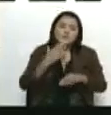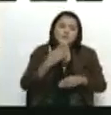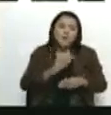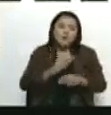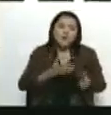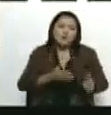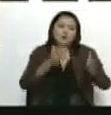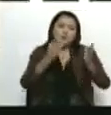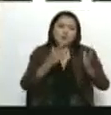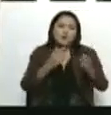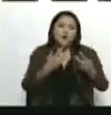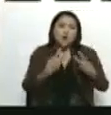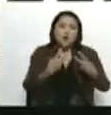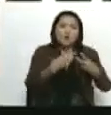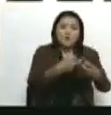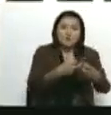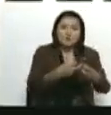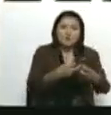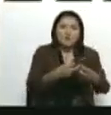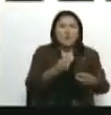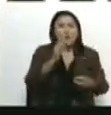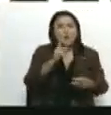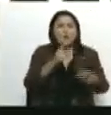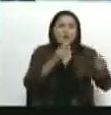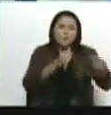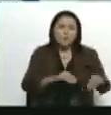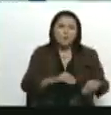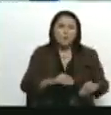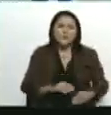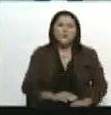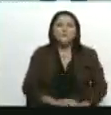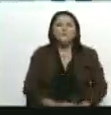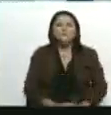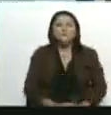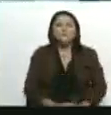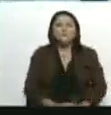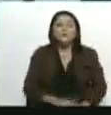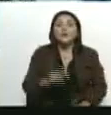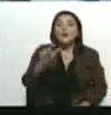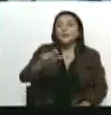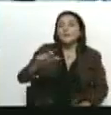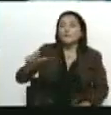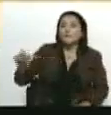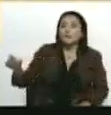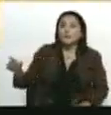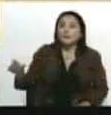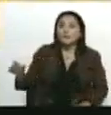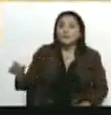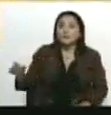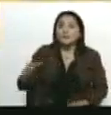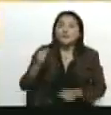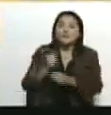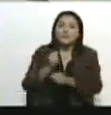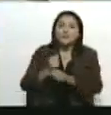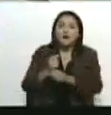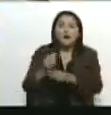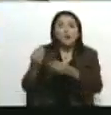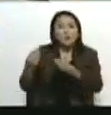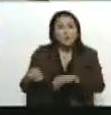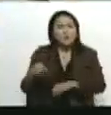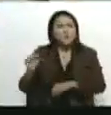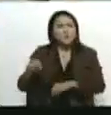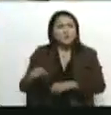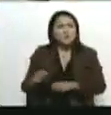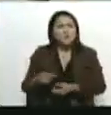va a necesitar en unos impuestos, estaría de acuerdo. Trabajadores informales y comerciantes están de acuerdo en pagar